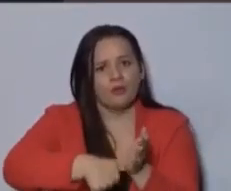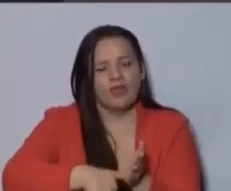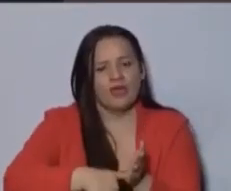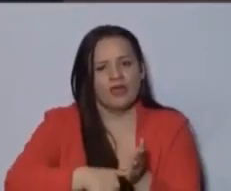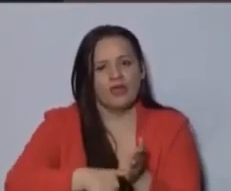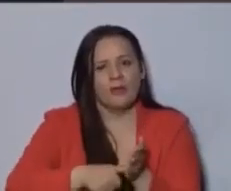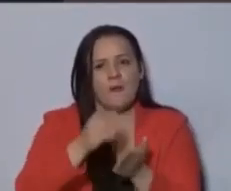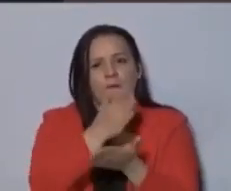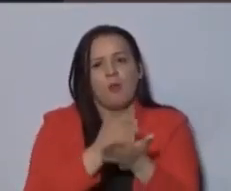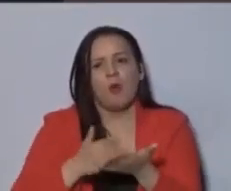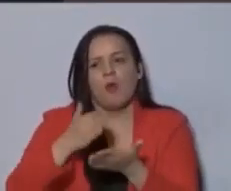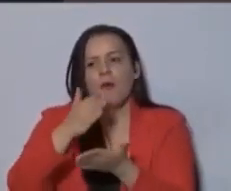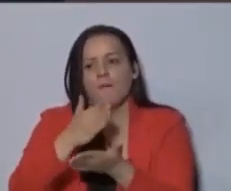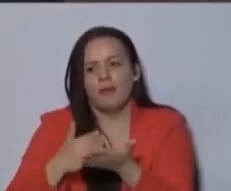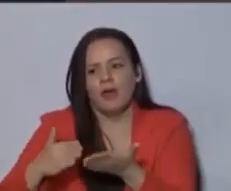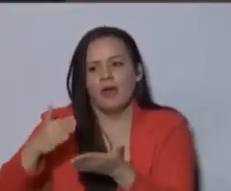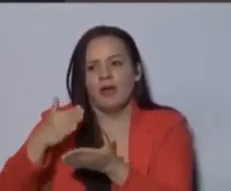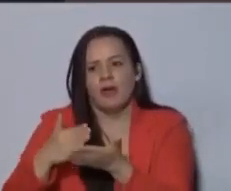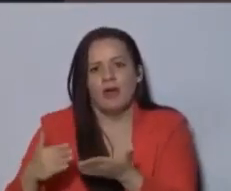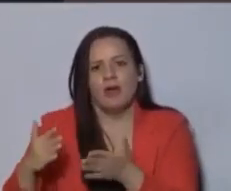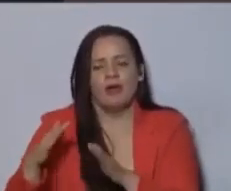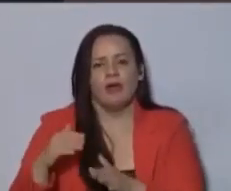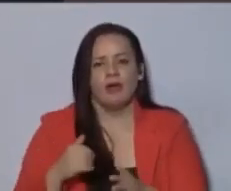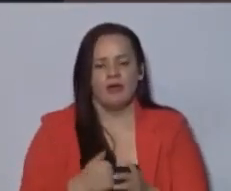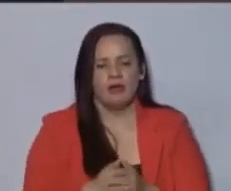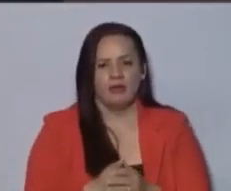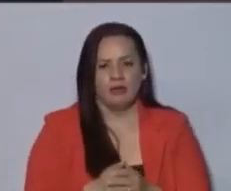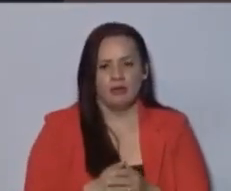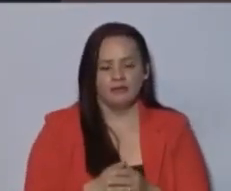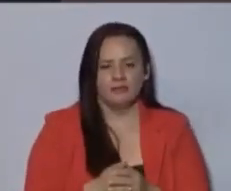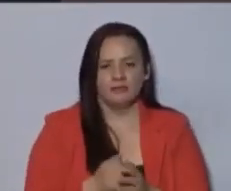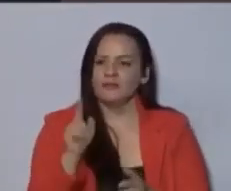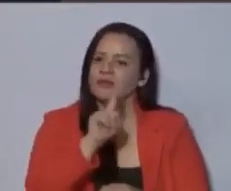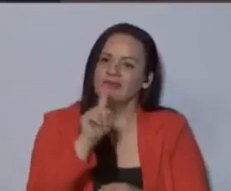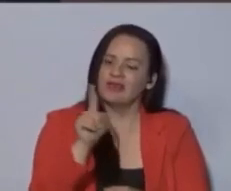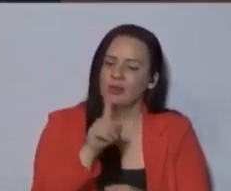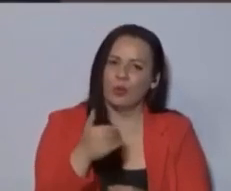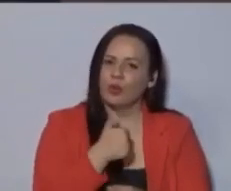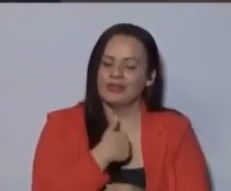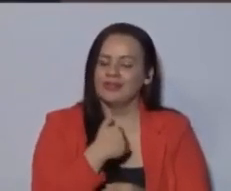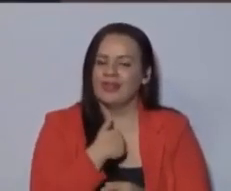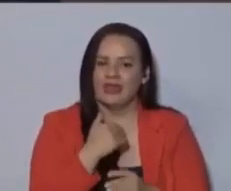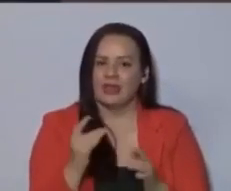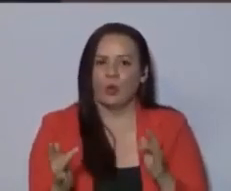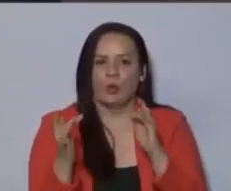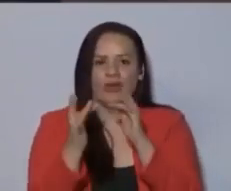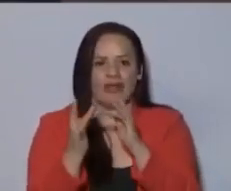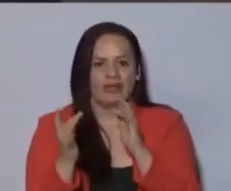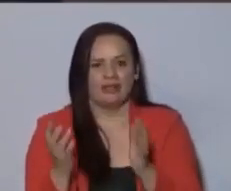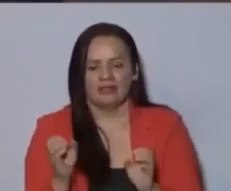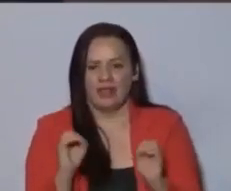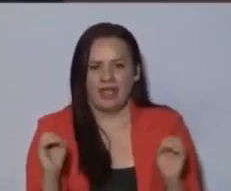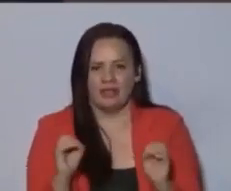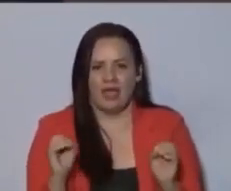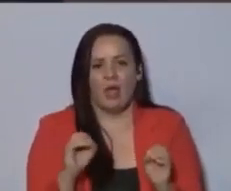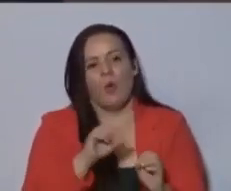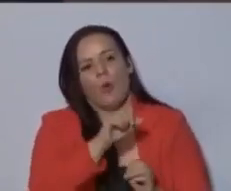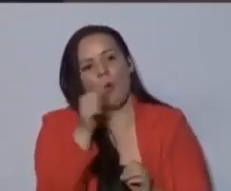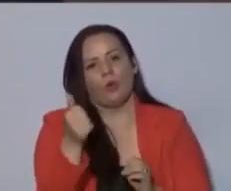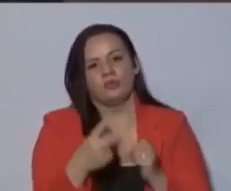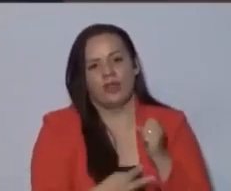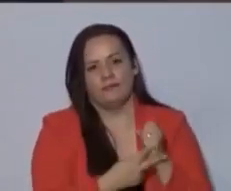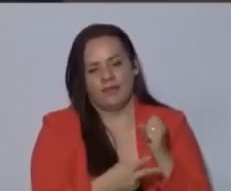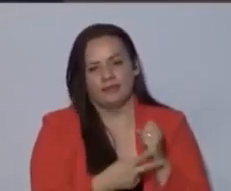retazos que no tienen conexidad muchas veces y que otras veces